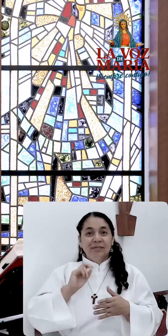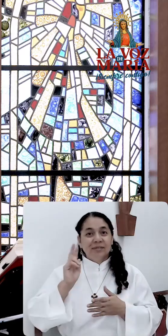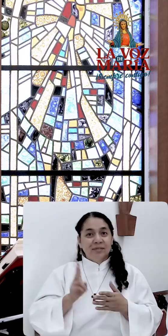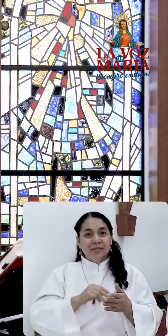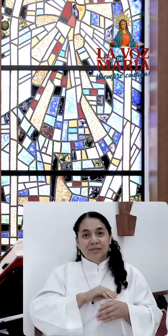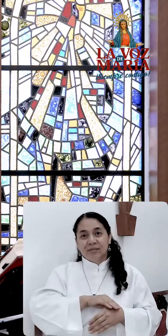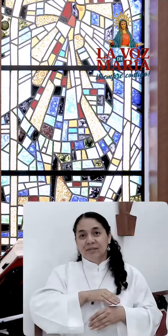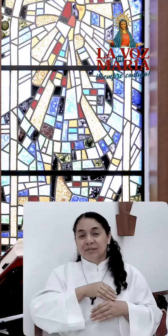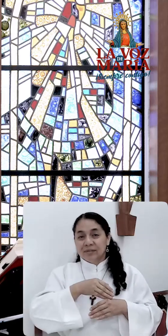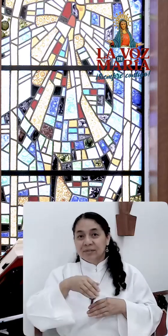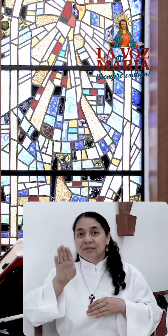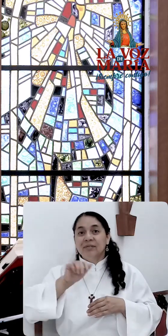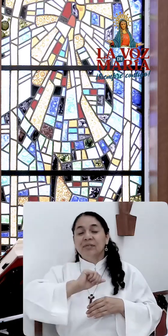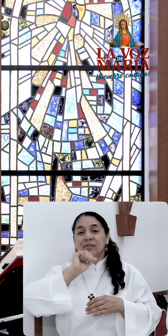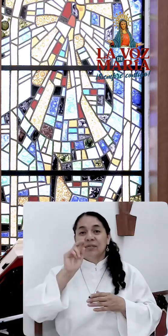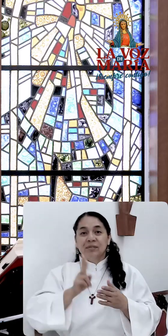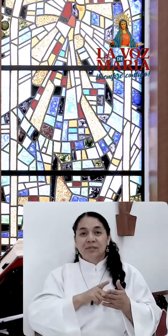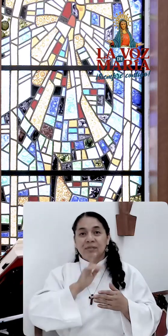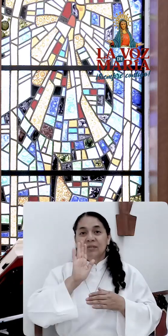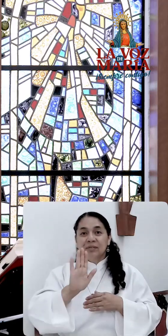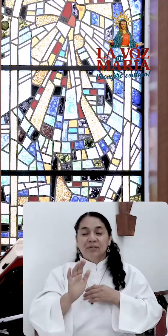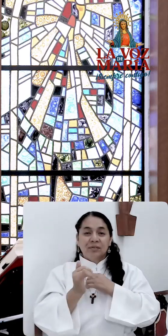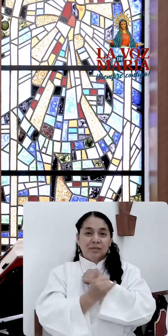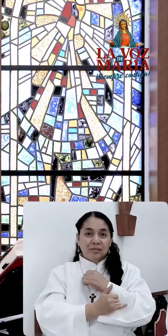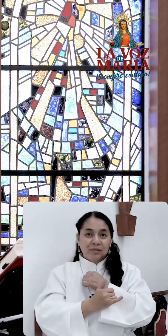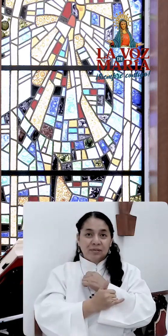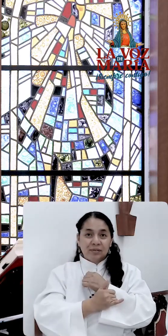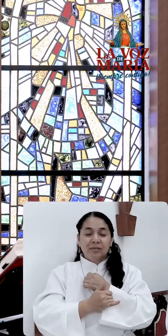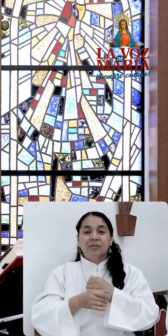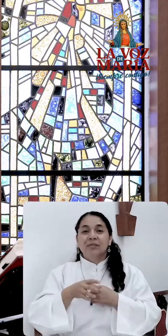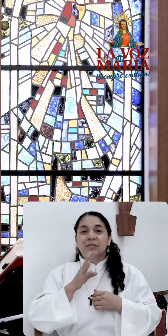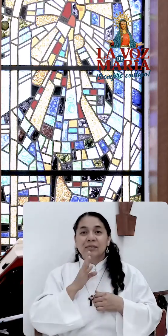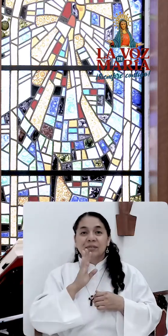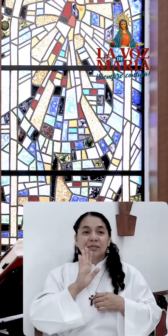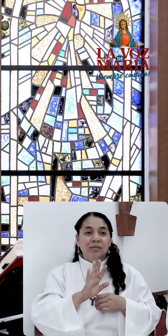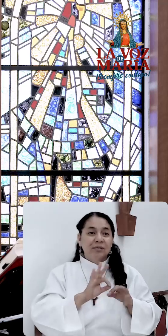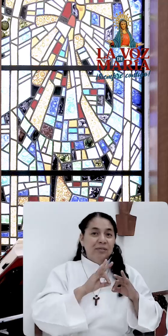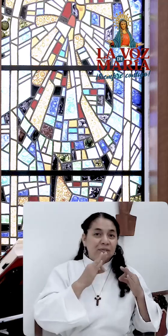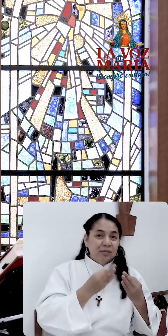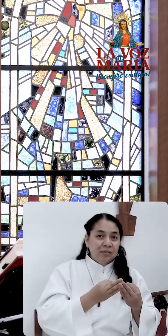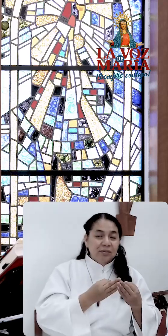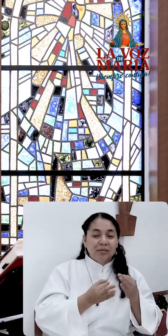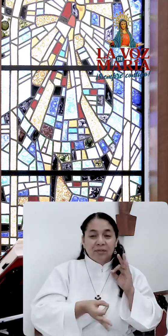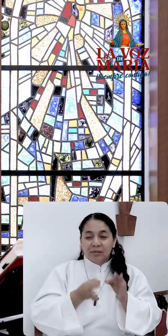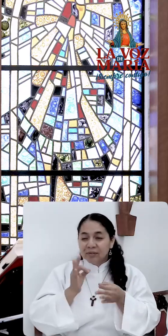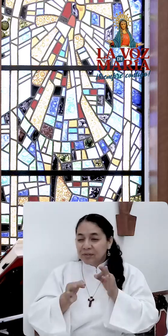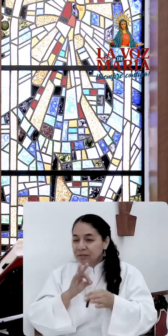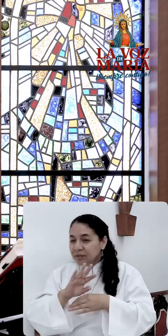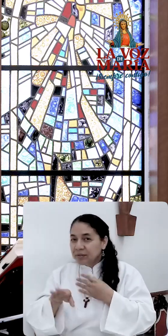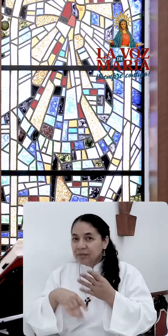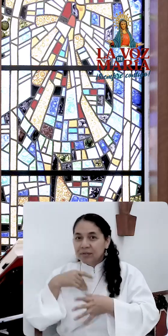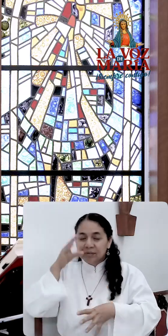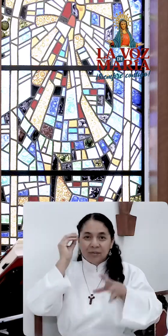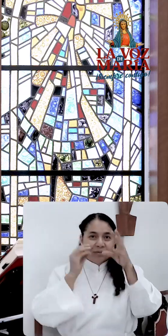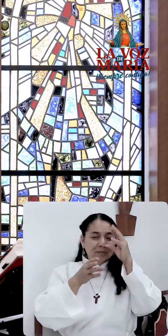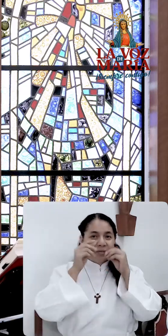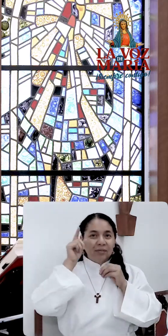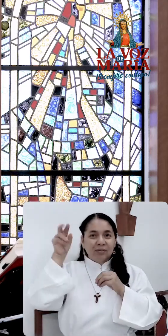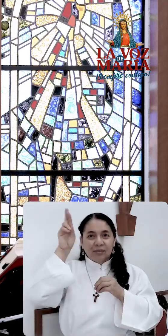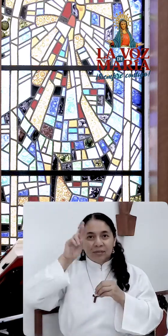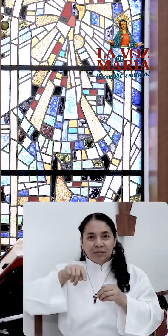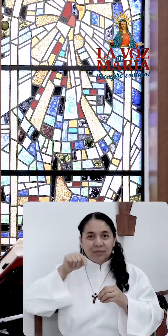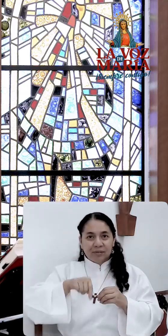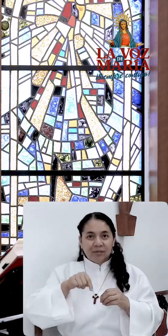sus países, a sus familias, a sus grupos, a contar, a transmitir todo aquello que han recibido del Señor en